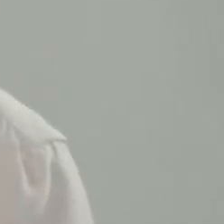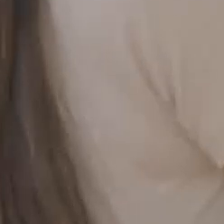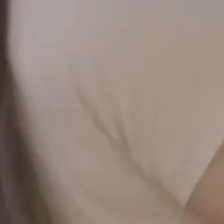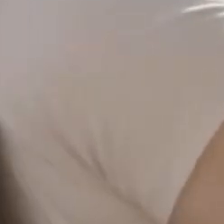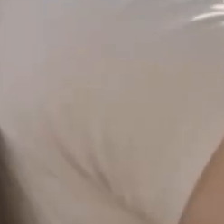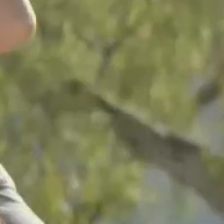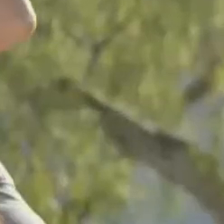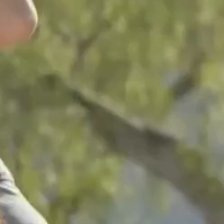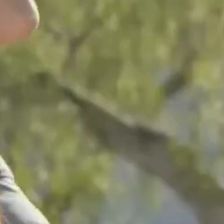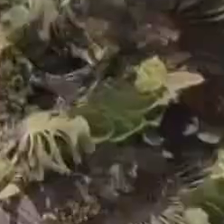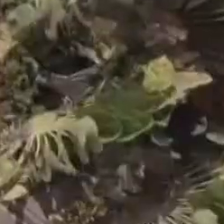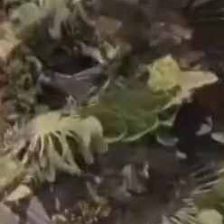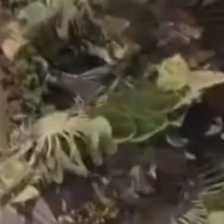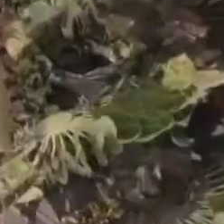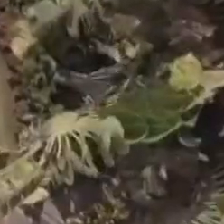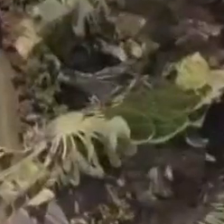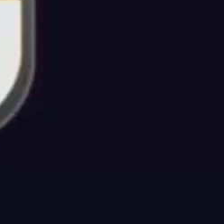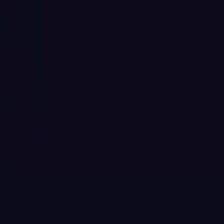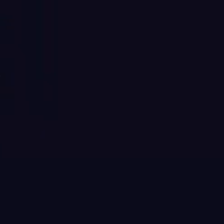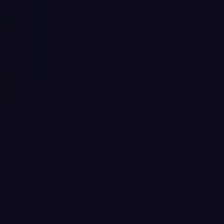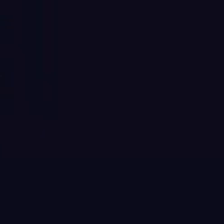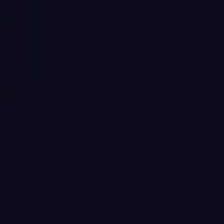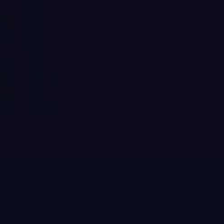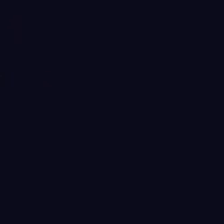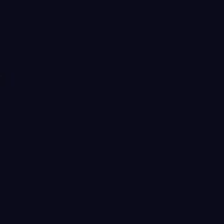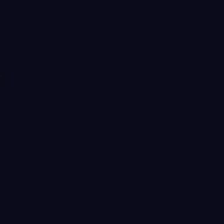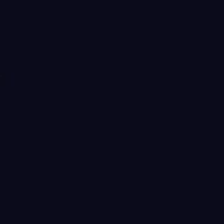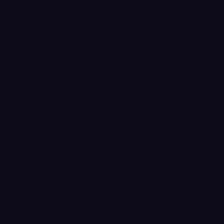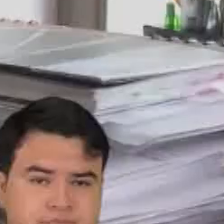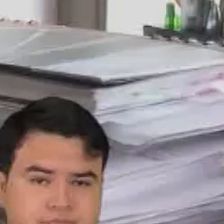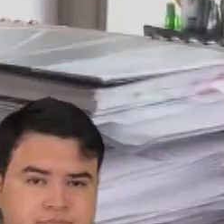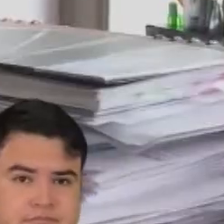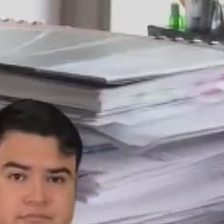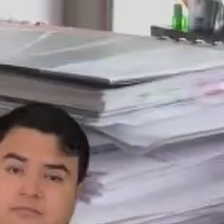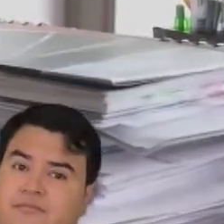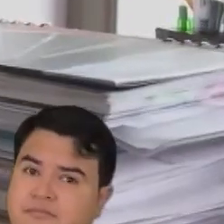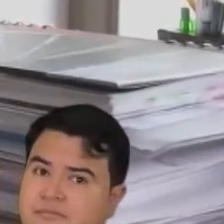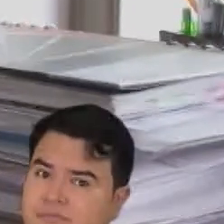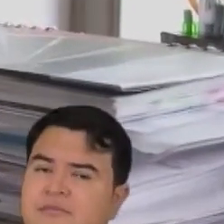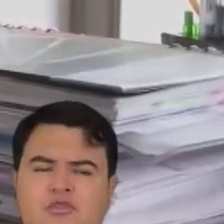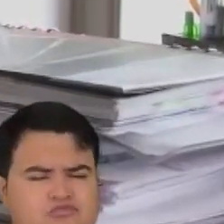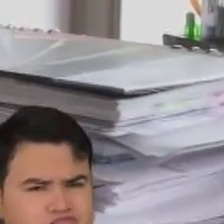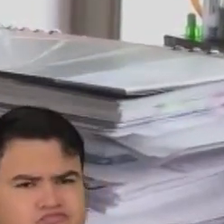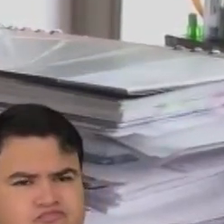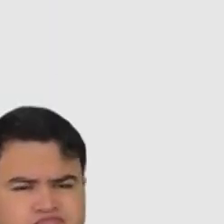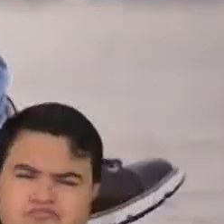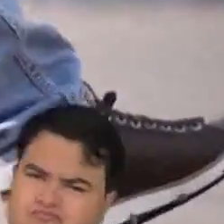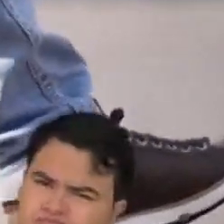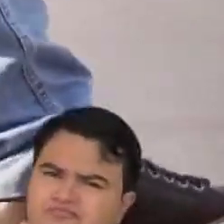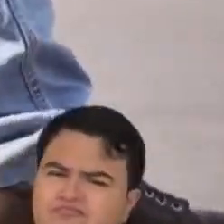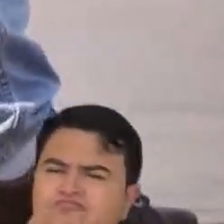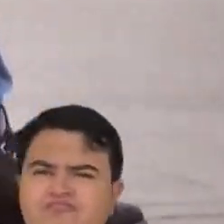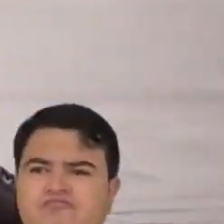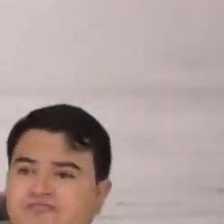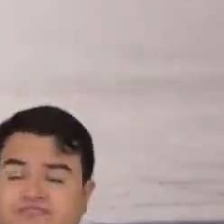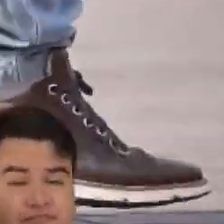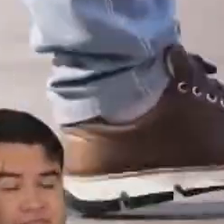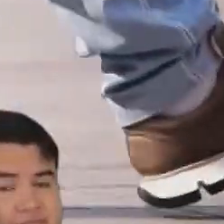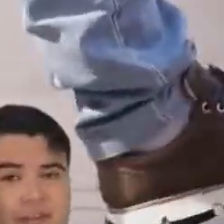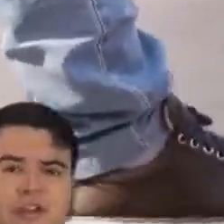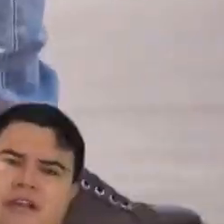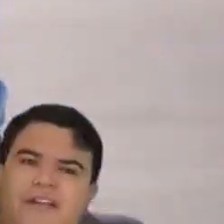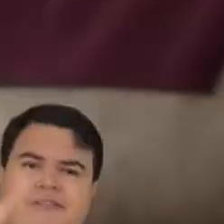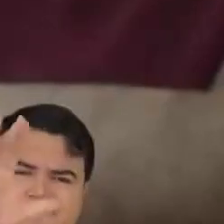como vos. Universidad Autónoma de Occidente, 50 años. El Fondo Nacional de Garantías continuamos impulsando los sueños de